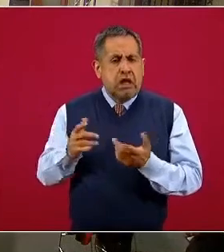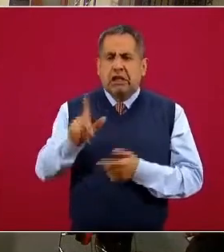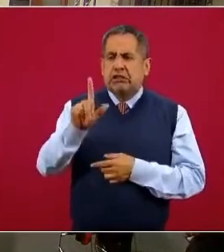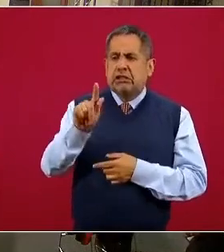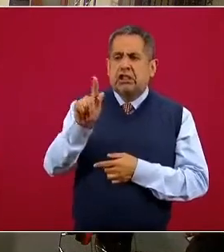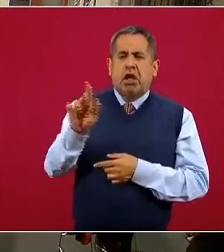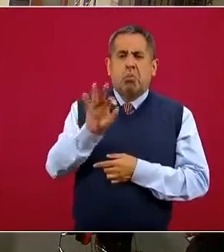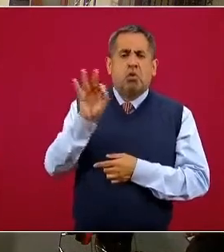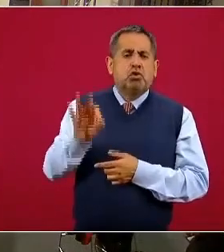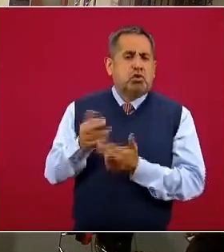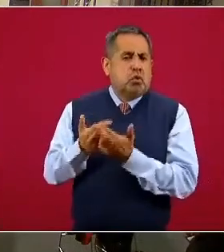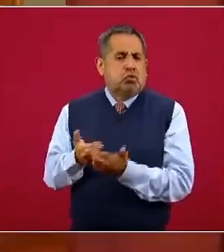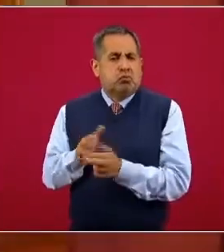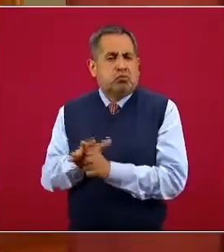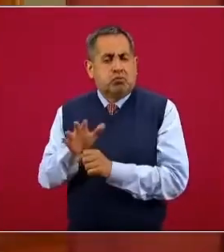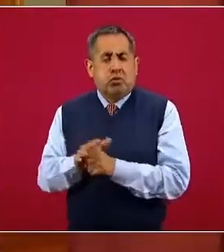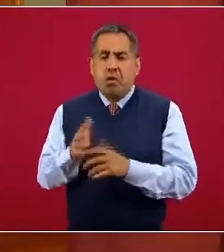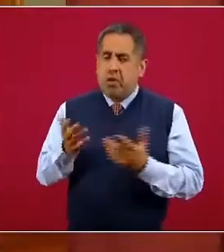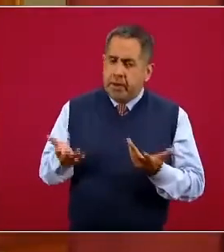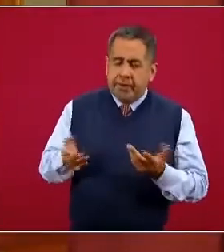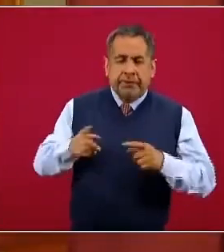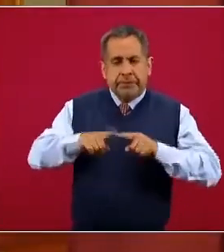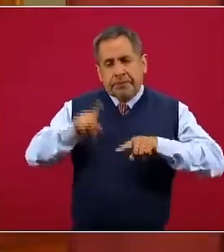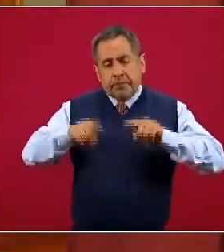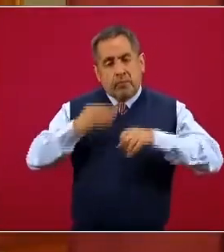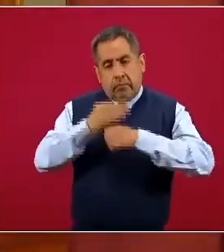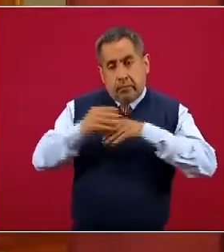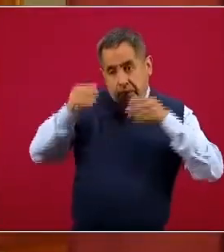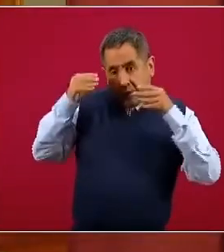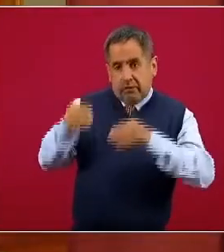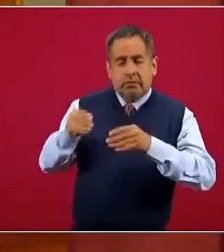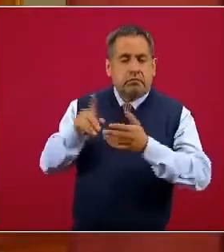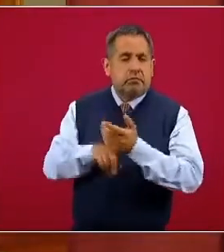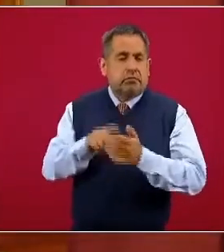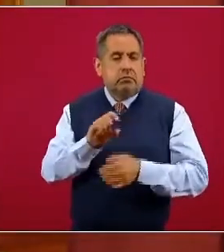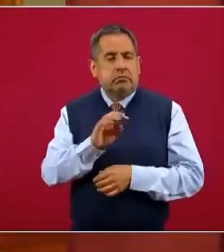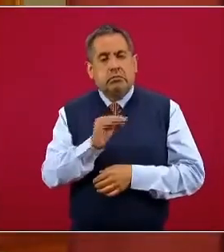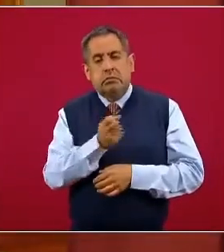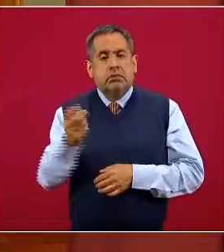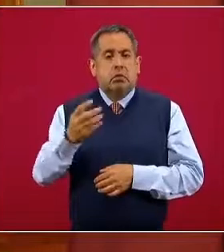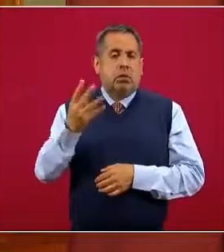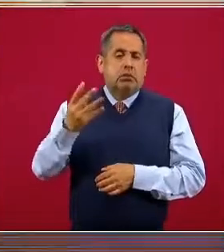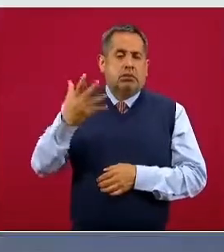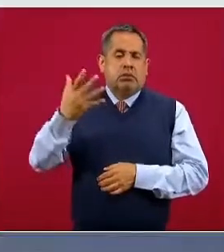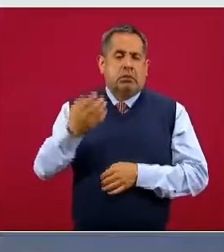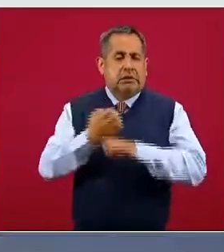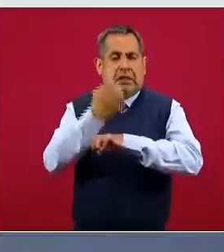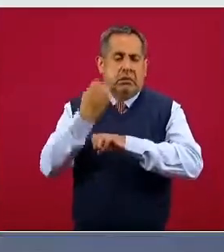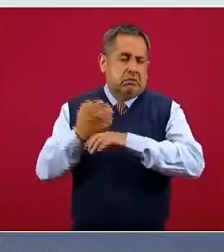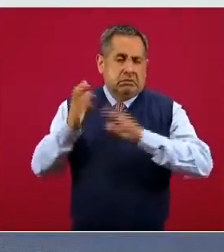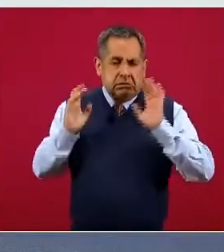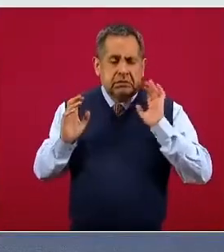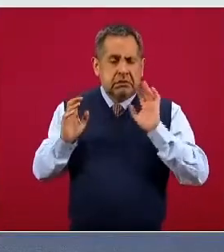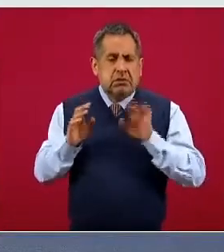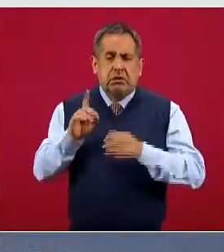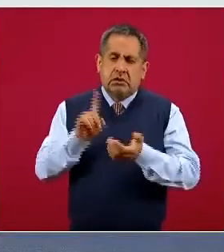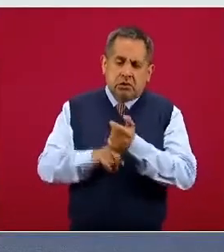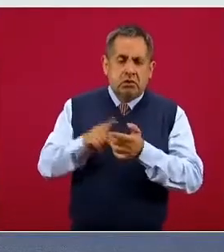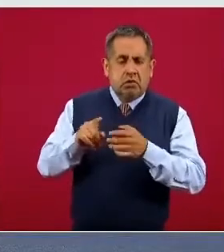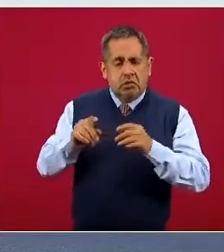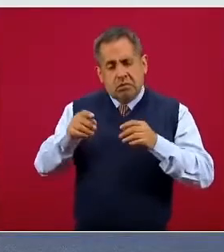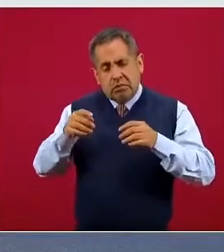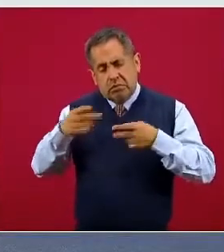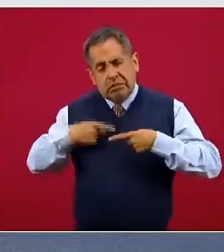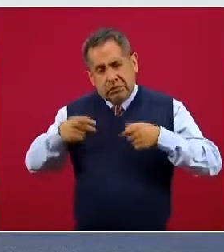70% de disponibilidad. Entonces está ahorita en este momento focalizado a solo 4 o 5 estados el problema de la